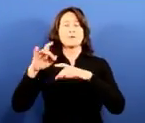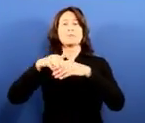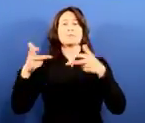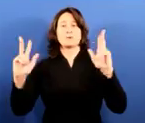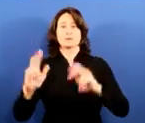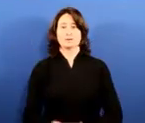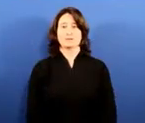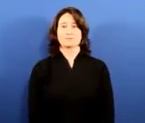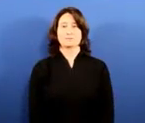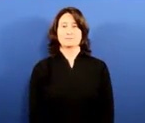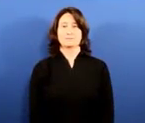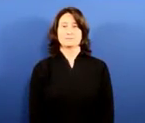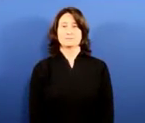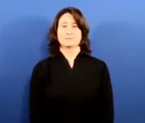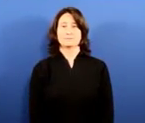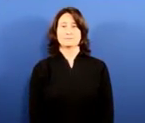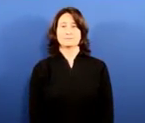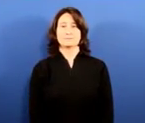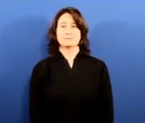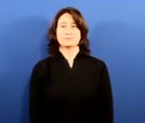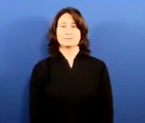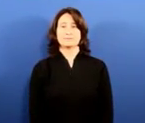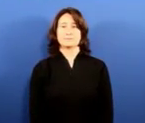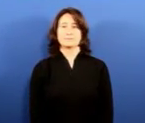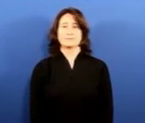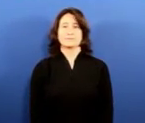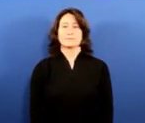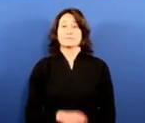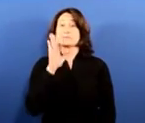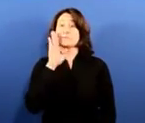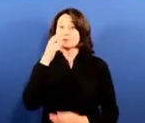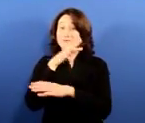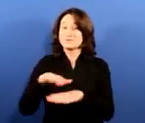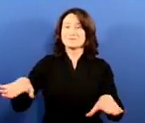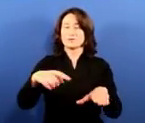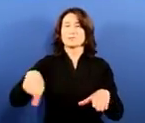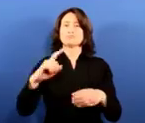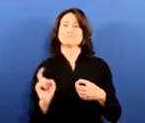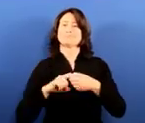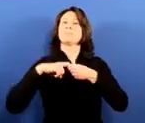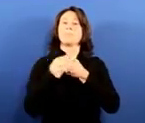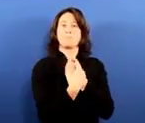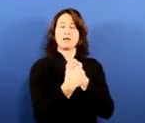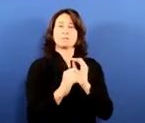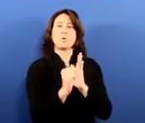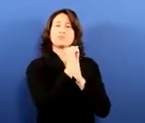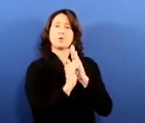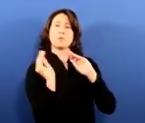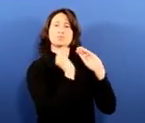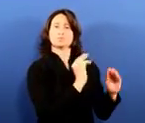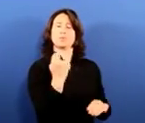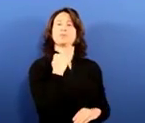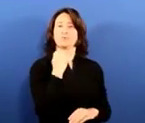asistido también las diputadas de Acción Social Pilar Ardanza y la de Obras Públicas y Transportes Itziar Garamendi. Los niños y niñas